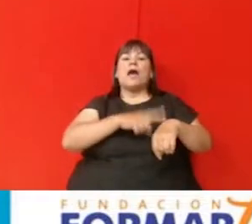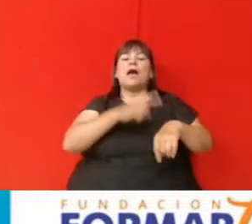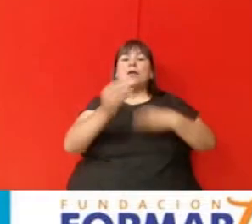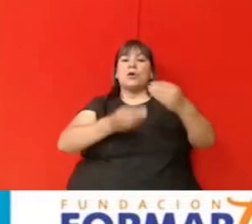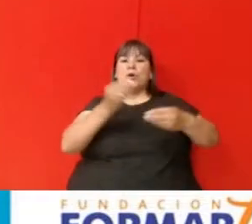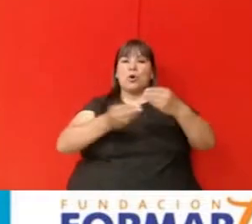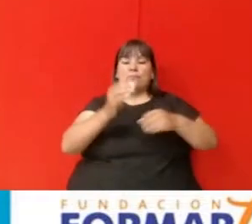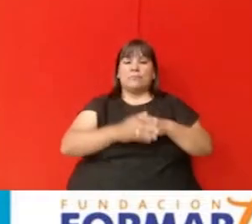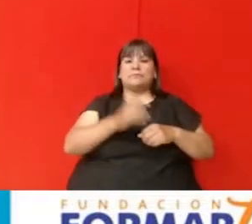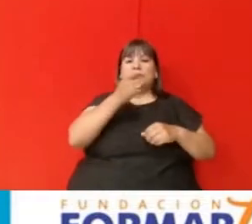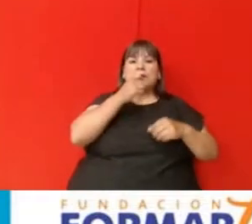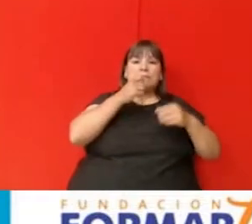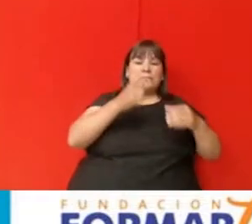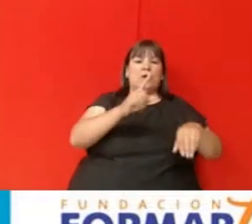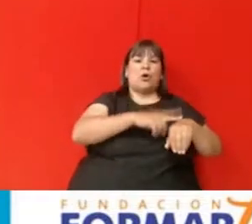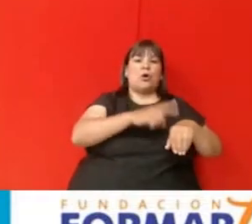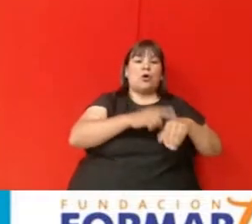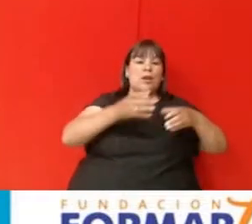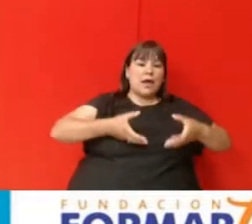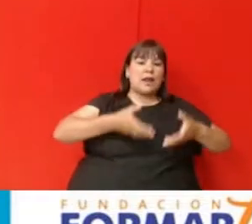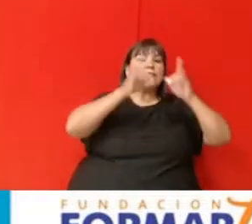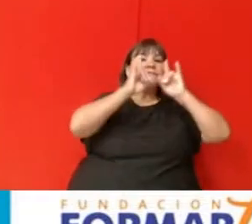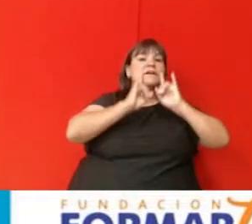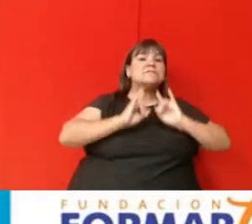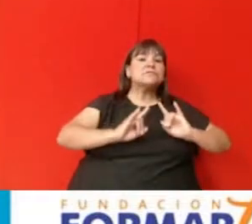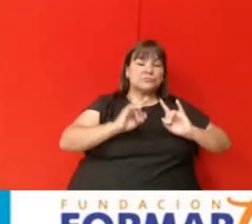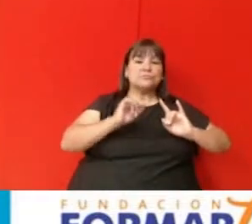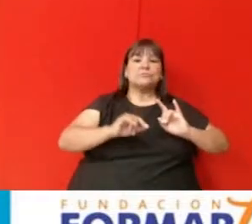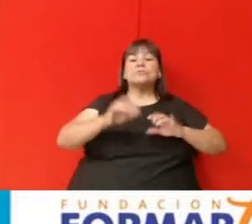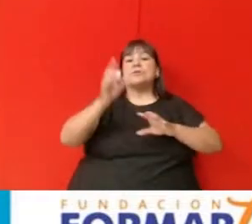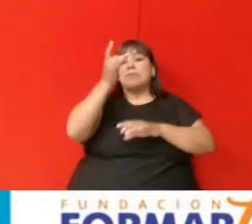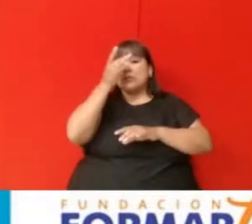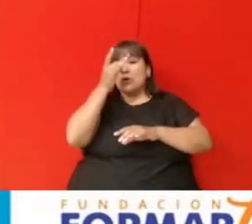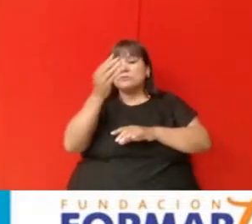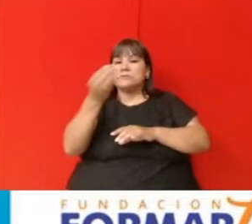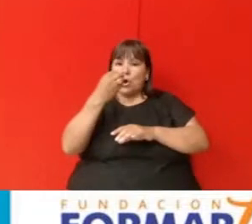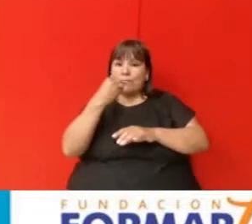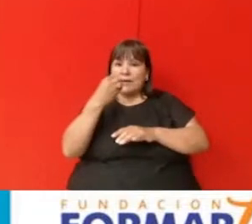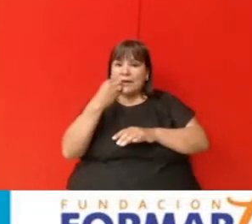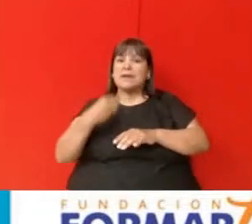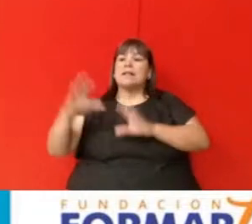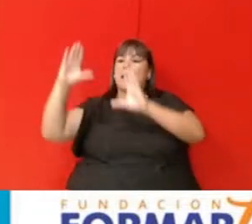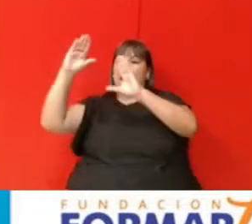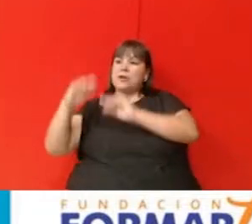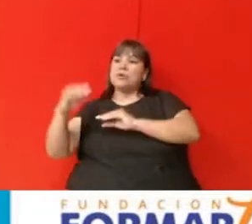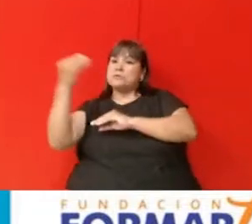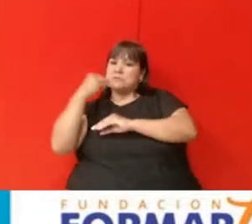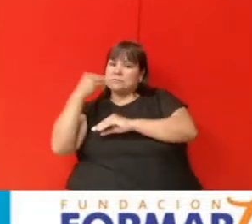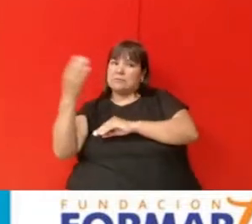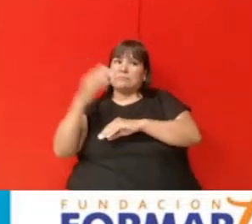horarios de desayuno, de almuerzo, de merienda y cena? Las actividades que la residencia